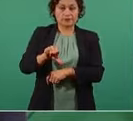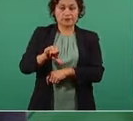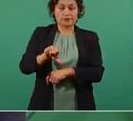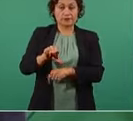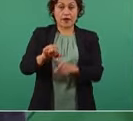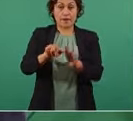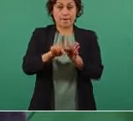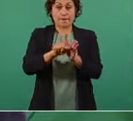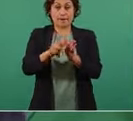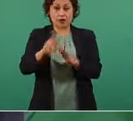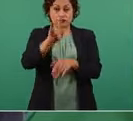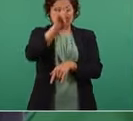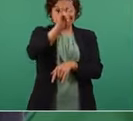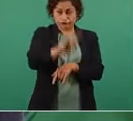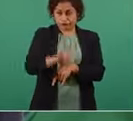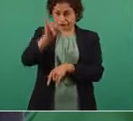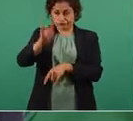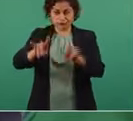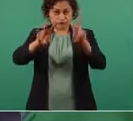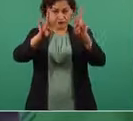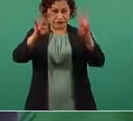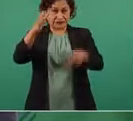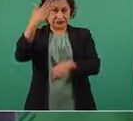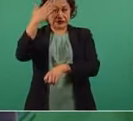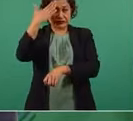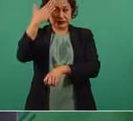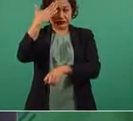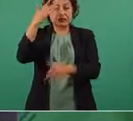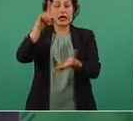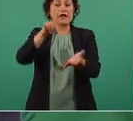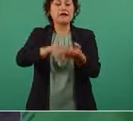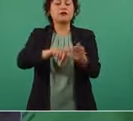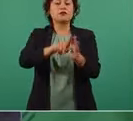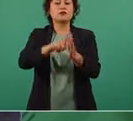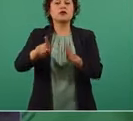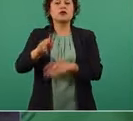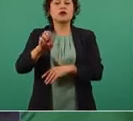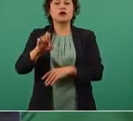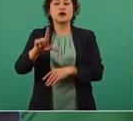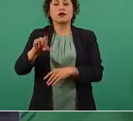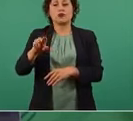columnas, la noticia principal en el Universal